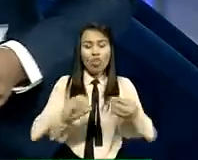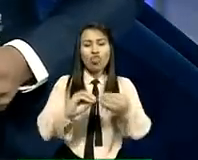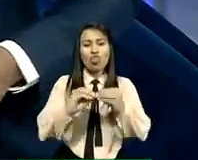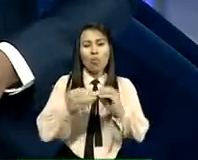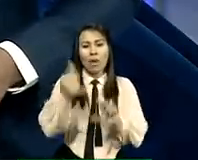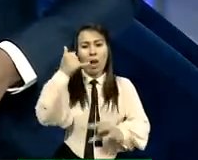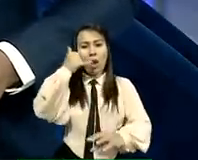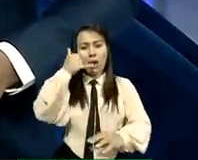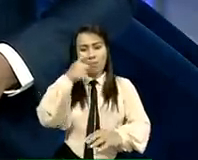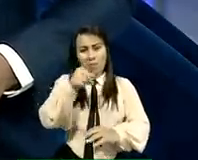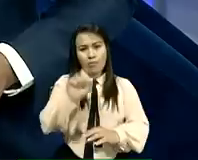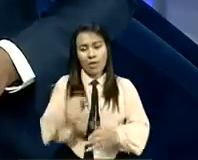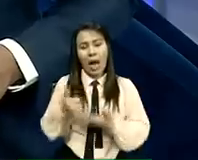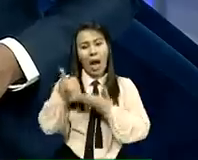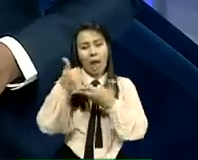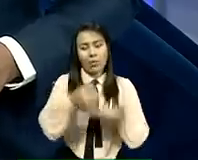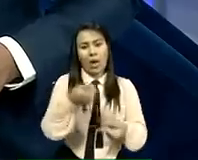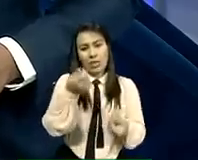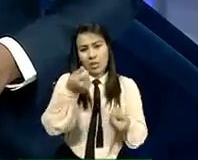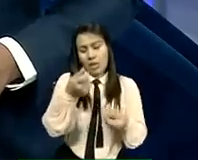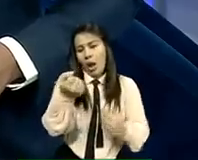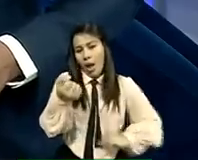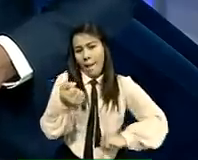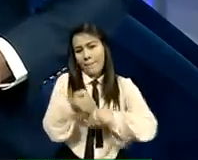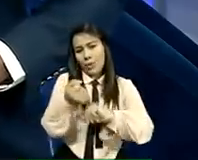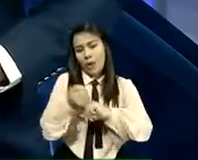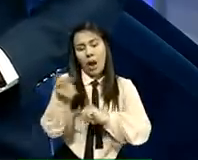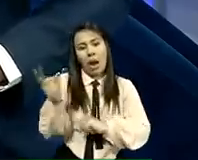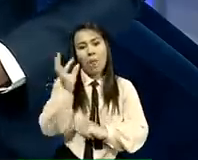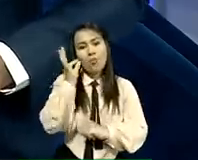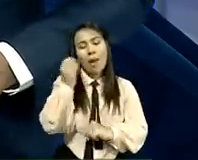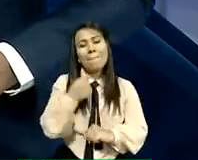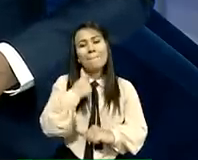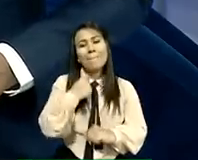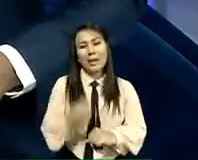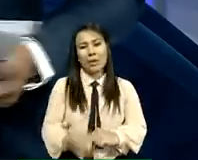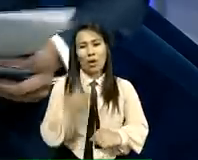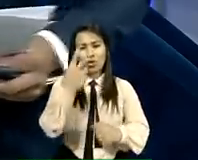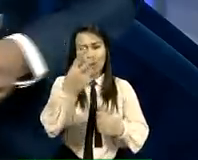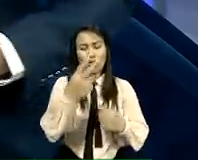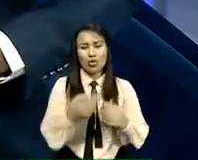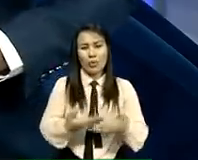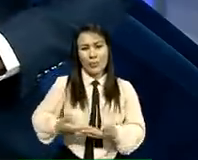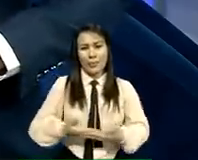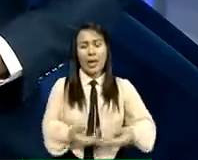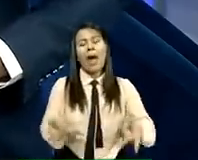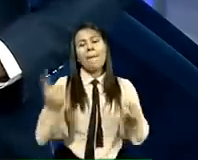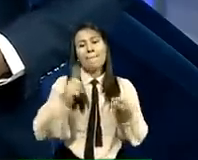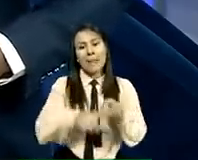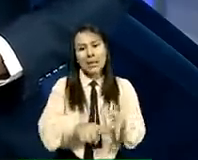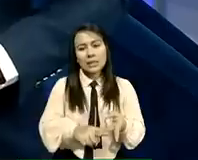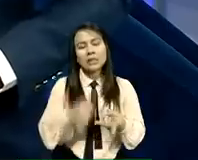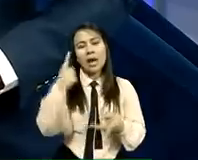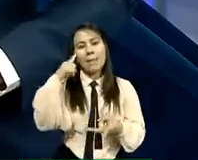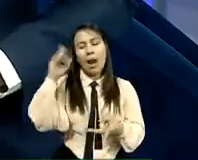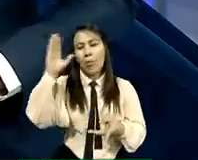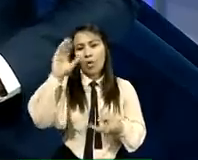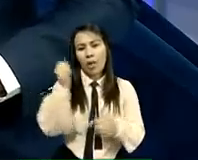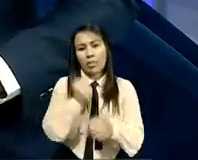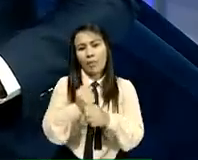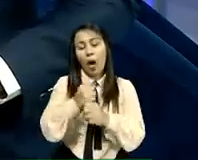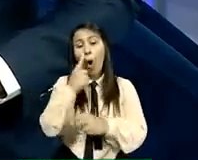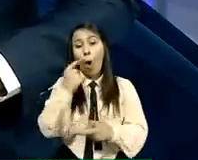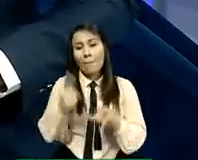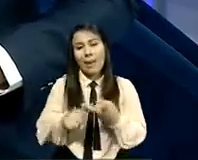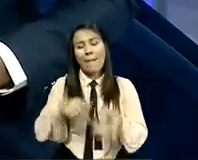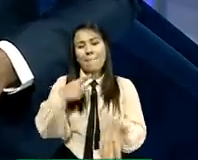su familia que ha perdido. Ahí están los números en pantalla para que ustedes puedan ayudar y apelar la sensibilidad a propósito de la situación que está pasando